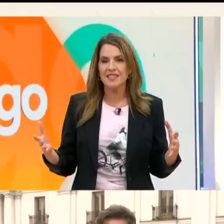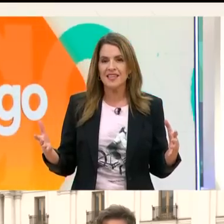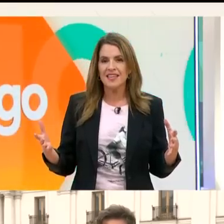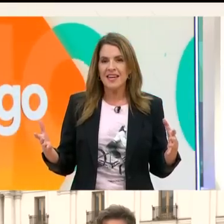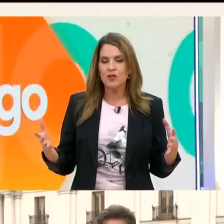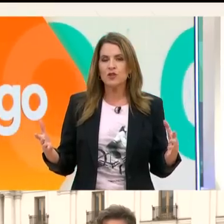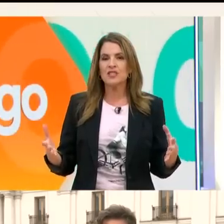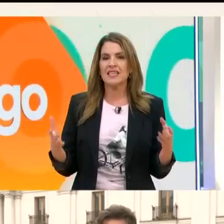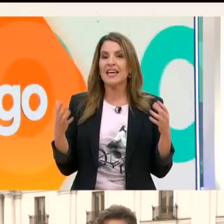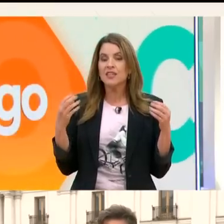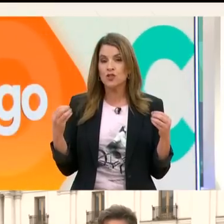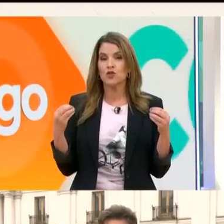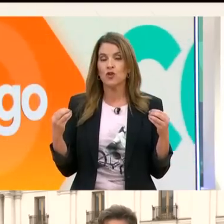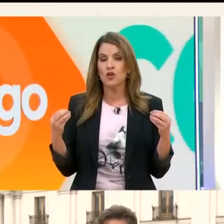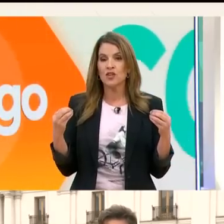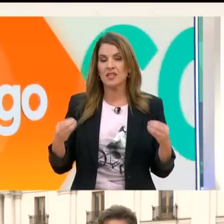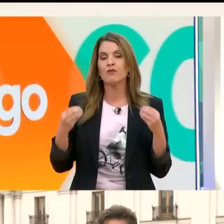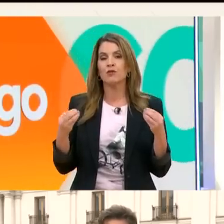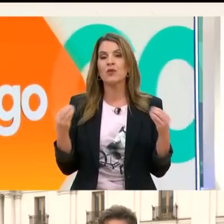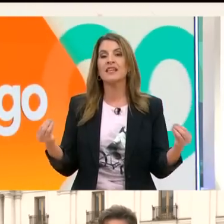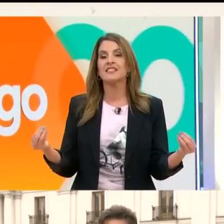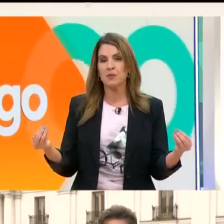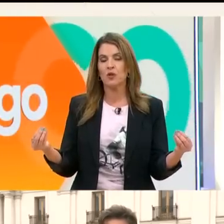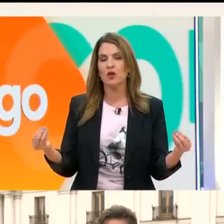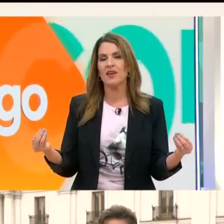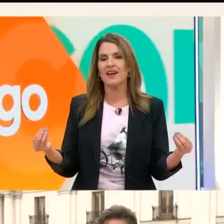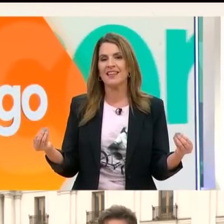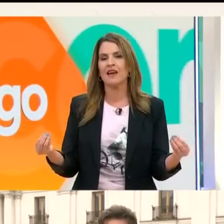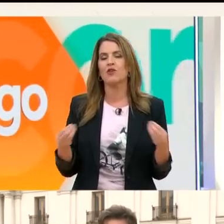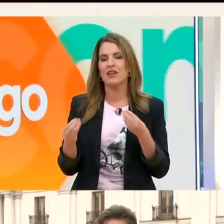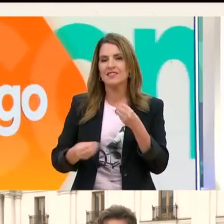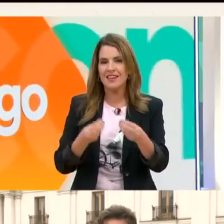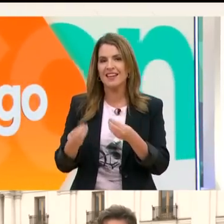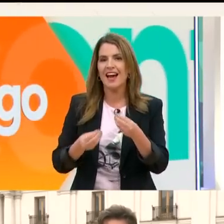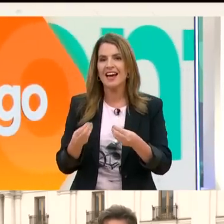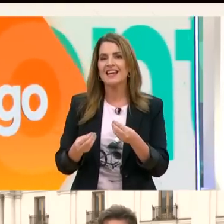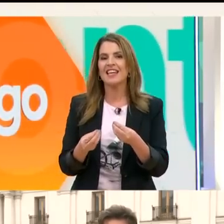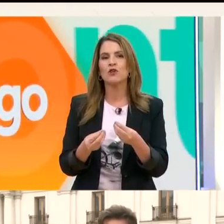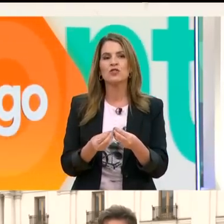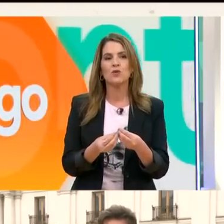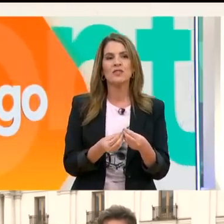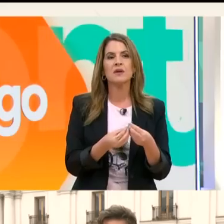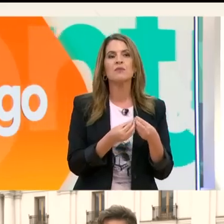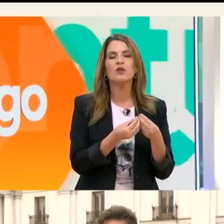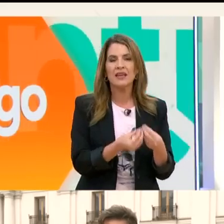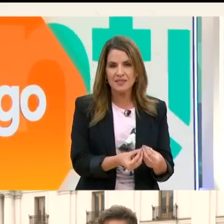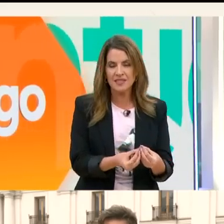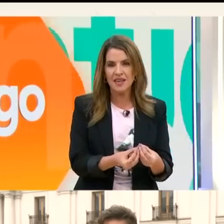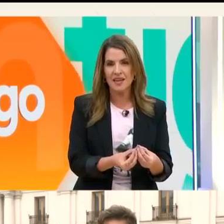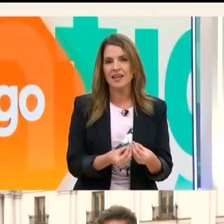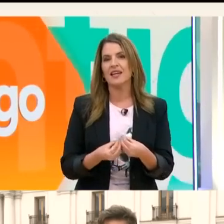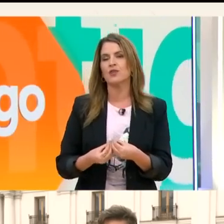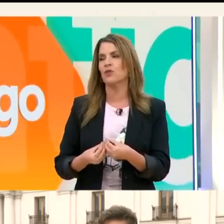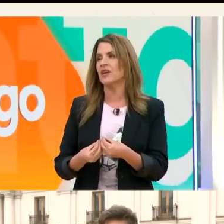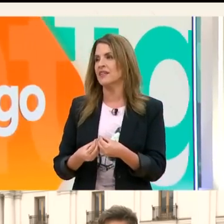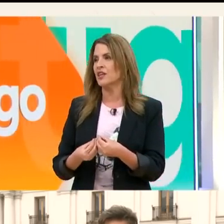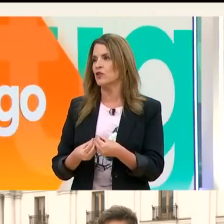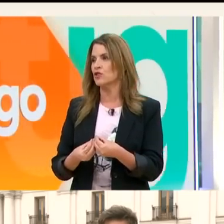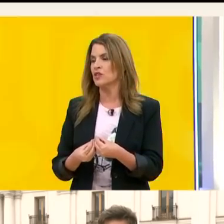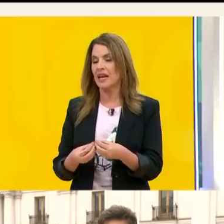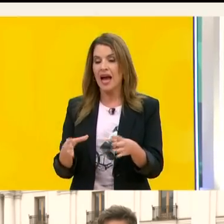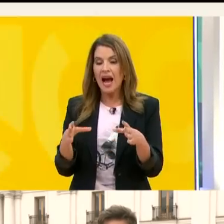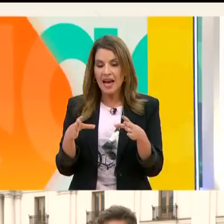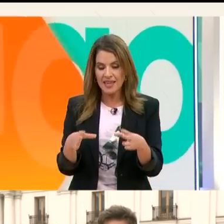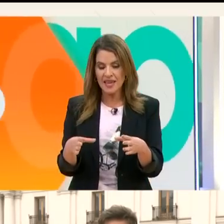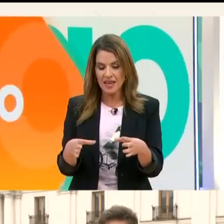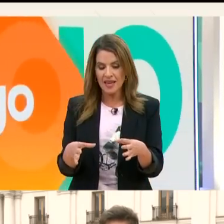días. Entonces eso se transformó en el símbolo de la violencia y de la consecuencia en violencia que tuvo el estallido